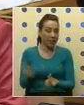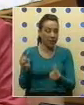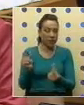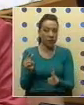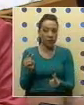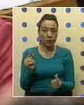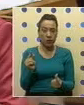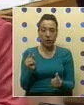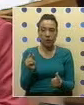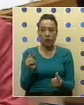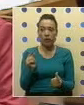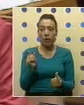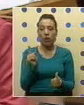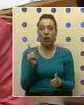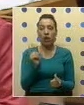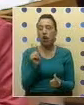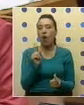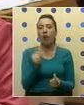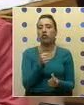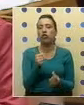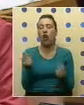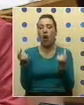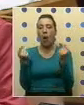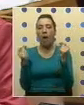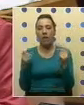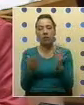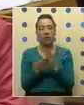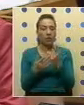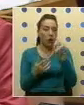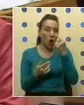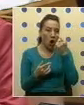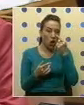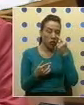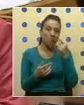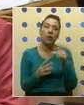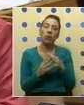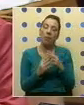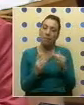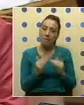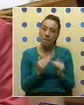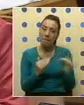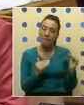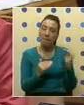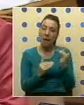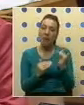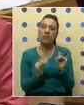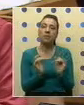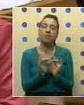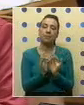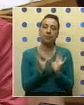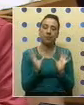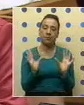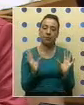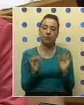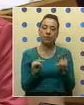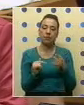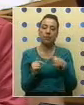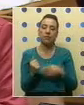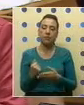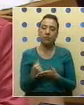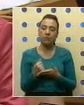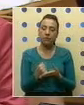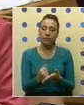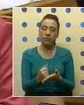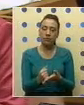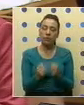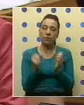es simplemente evaluación. Creo que hay que tener un conocimiento mayor, hay que tener una evaluación clara, y eso nos va a ayudar en